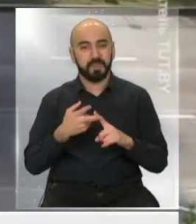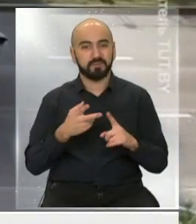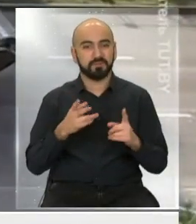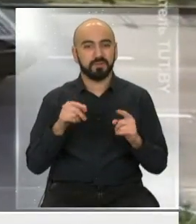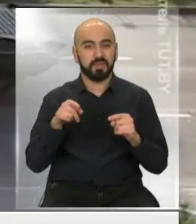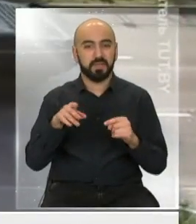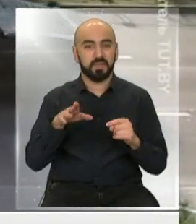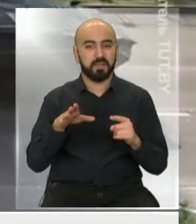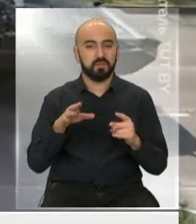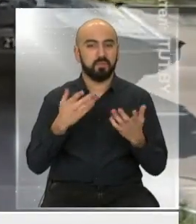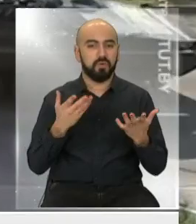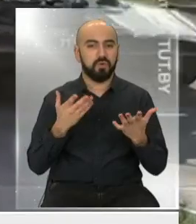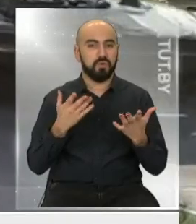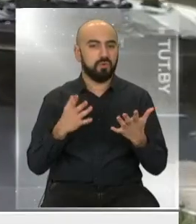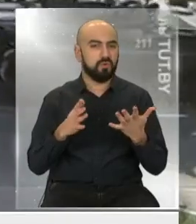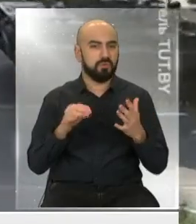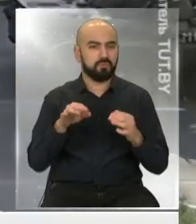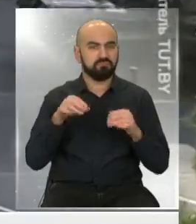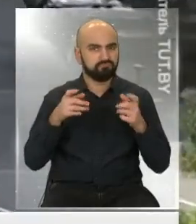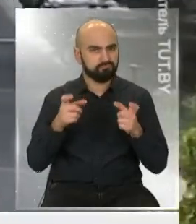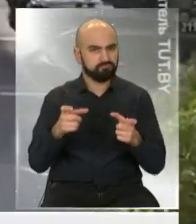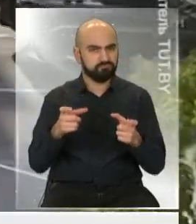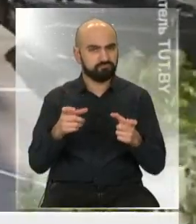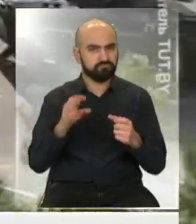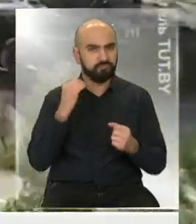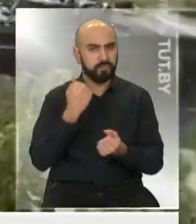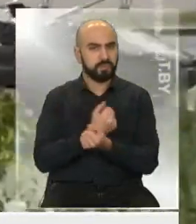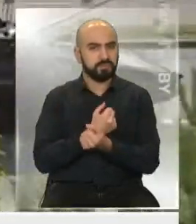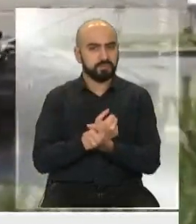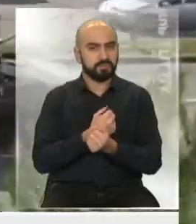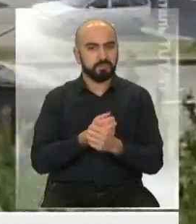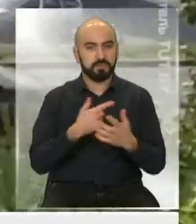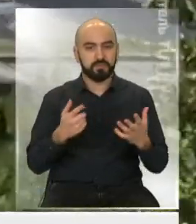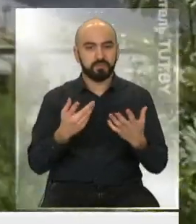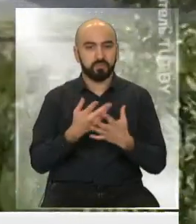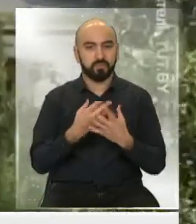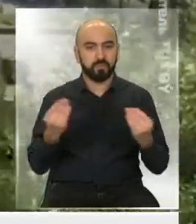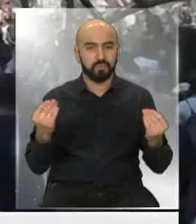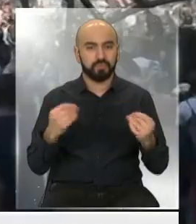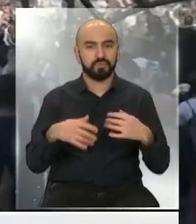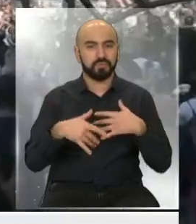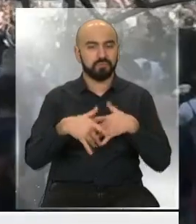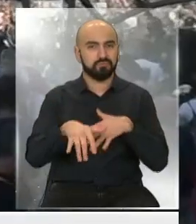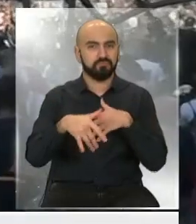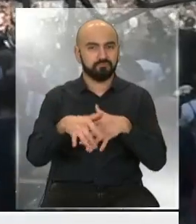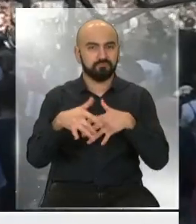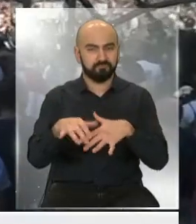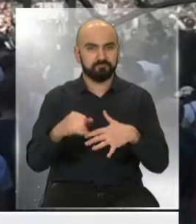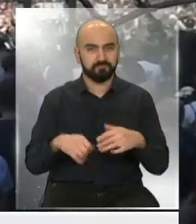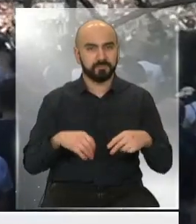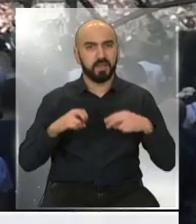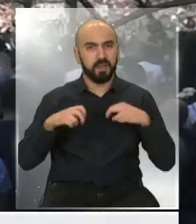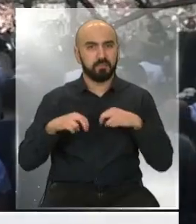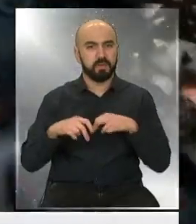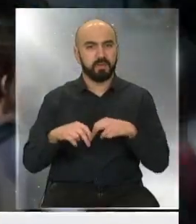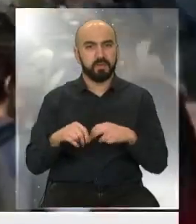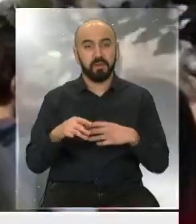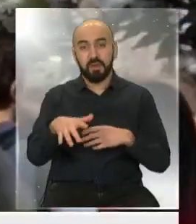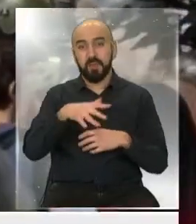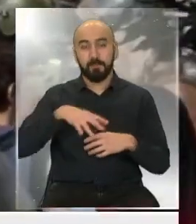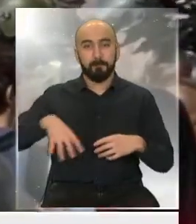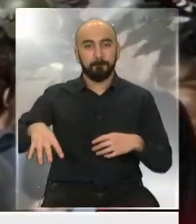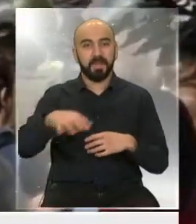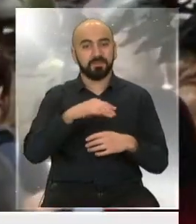país. La gran presencia de efectivos no impidió las largas filas de manifestantes que caminaron por los alrededores de la Plaza